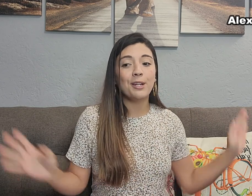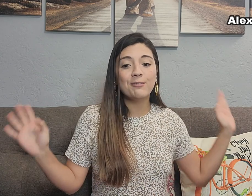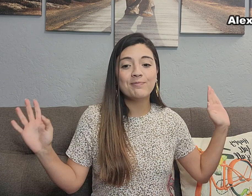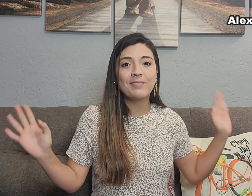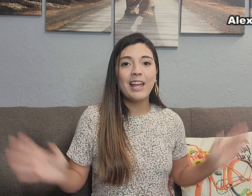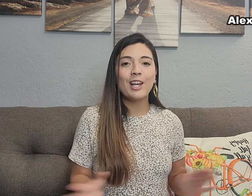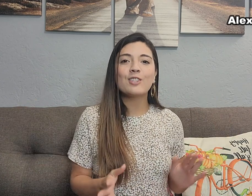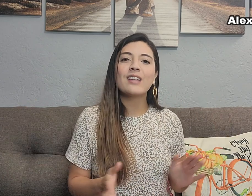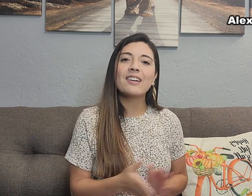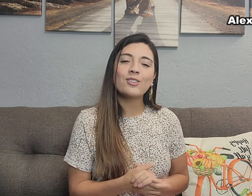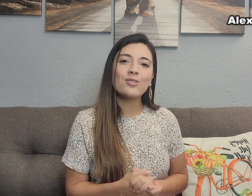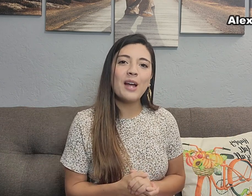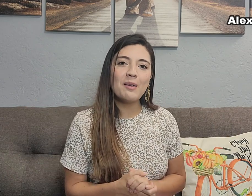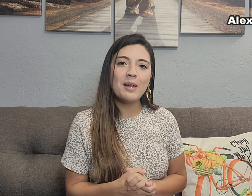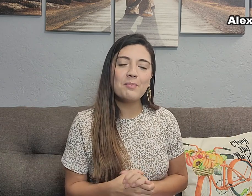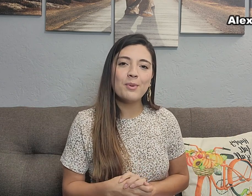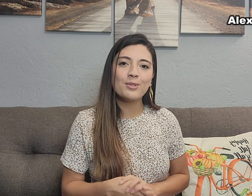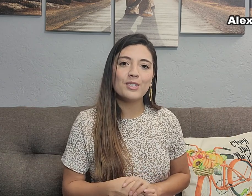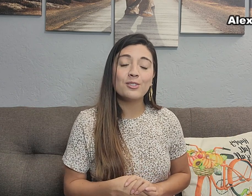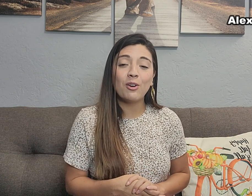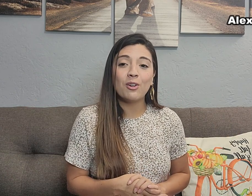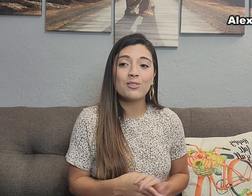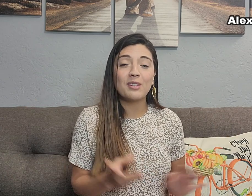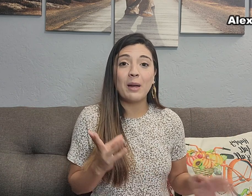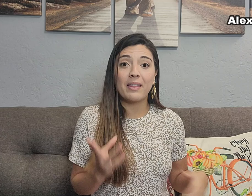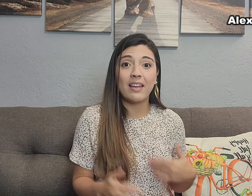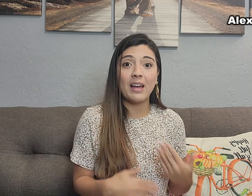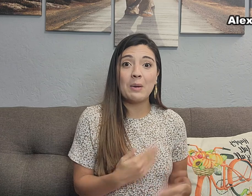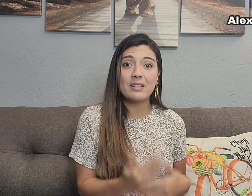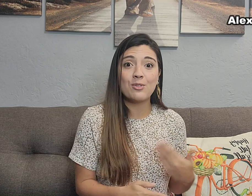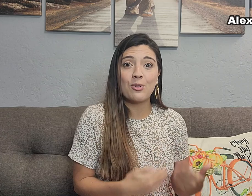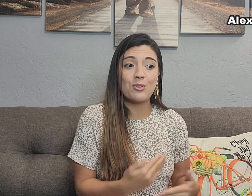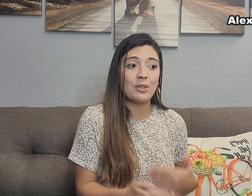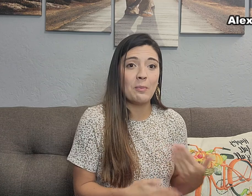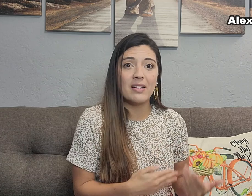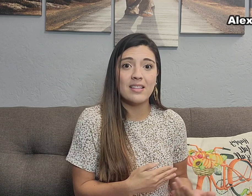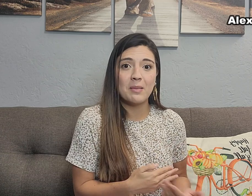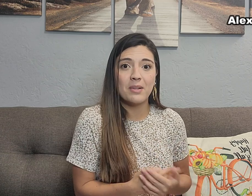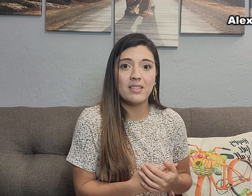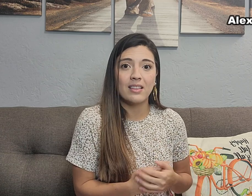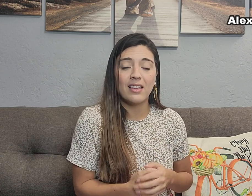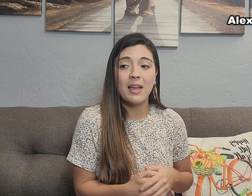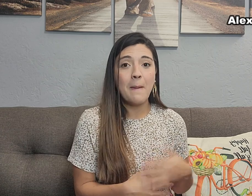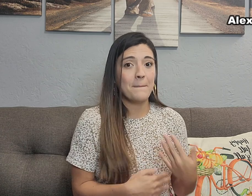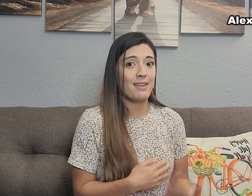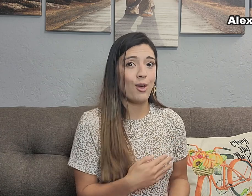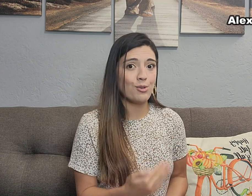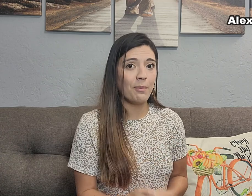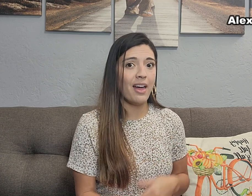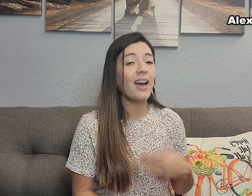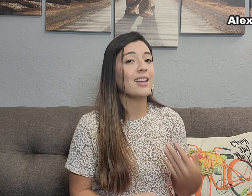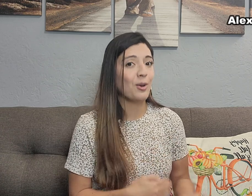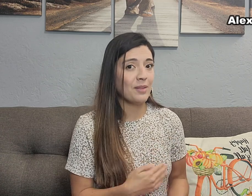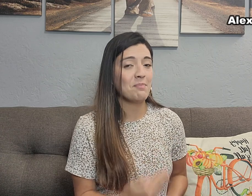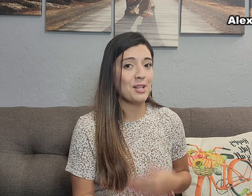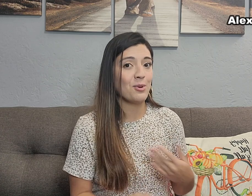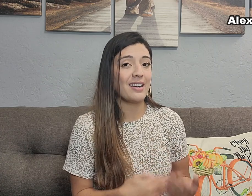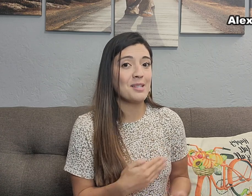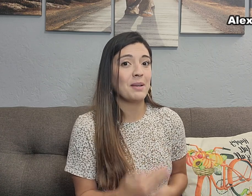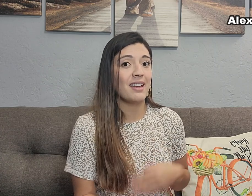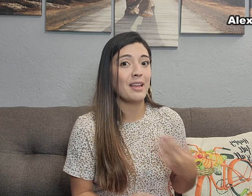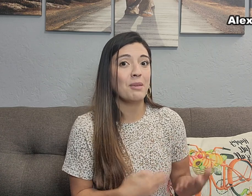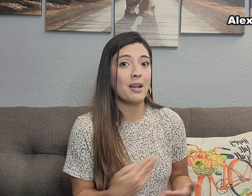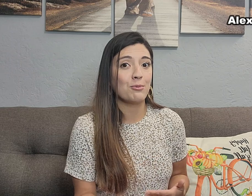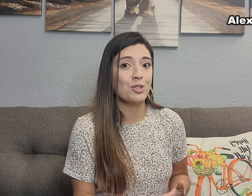Así que bueno, los actos hablan por sí solos. La verdad que cada vez que estoy conociendo más de este presidente, me quedo asombrada y lo empiezo